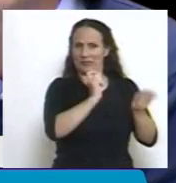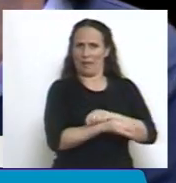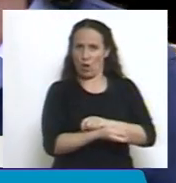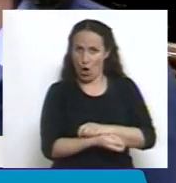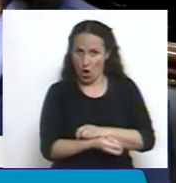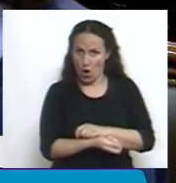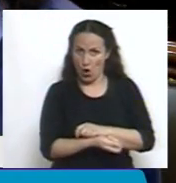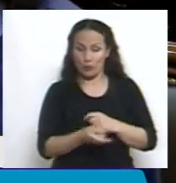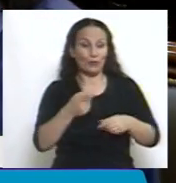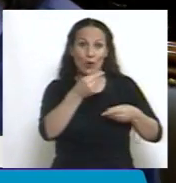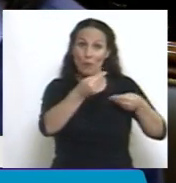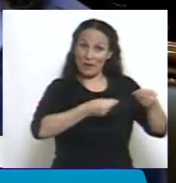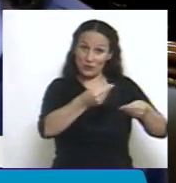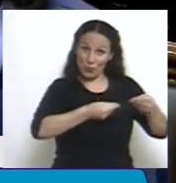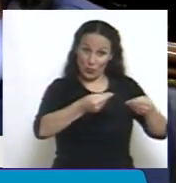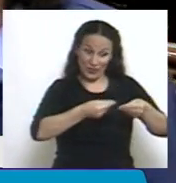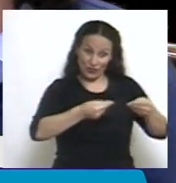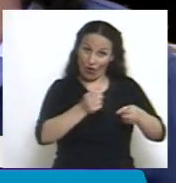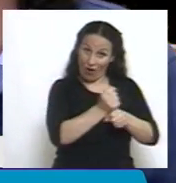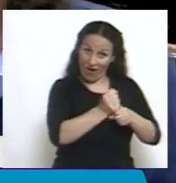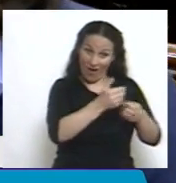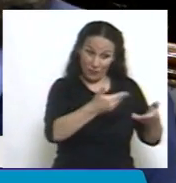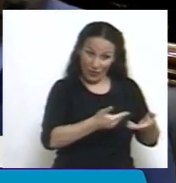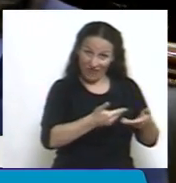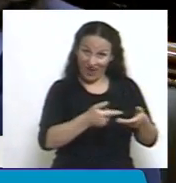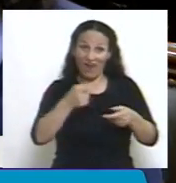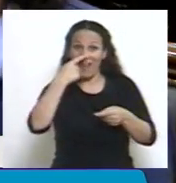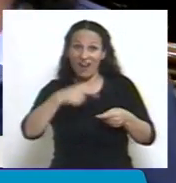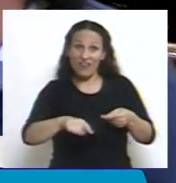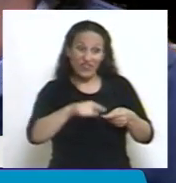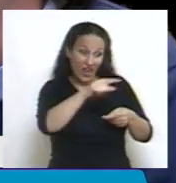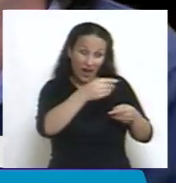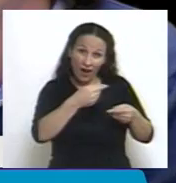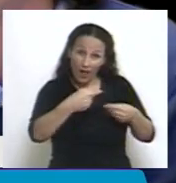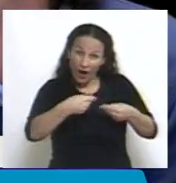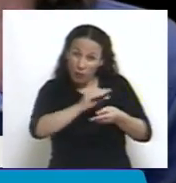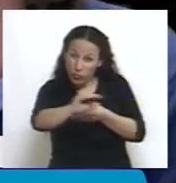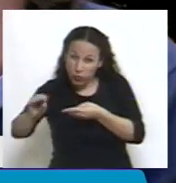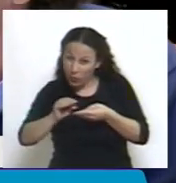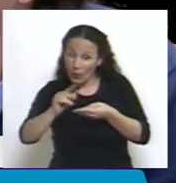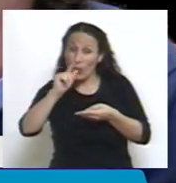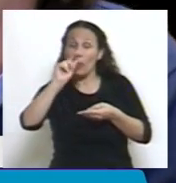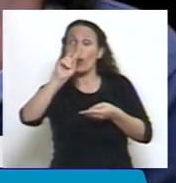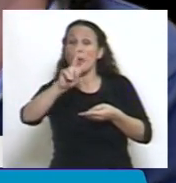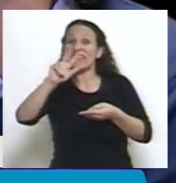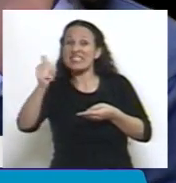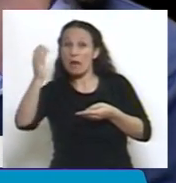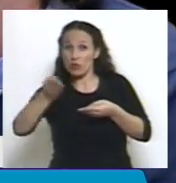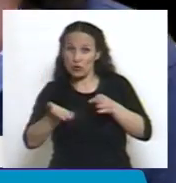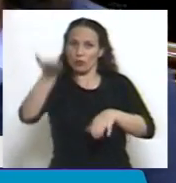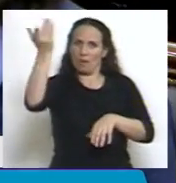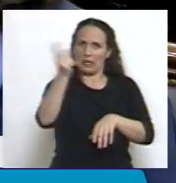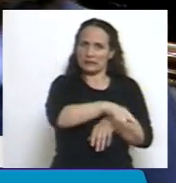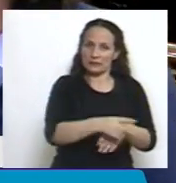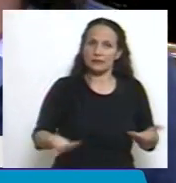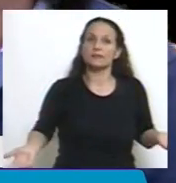por encima del presupuesto fue el finalmente ejecutado, fue 26% en promedio. 3 veces más que la diferencia que había antes. ¿Por